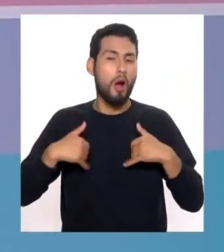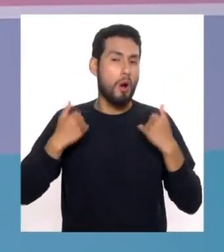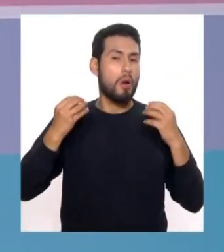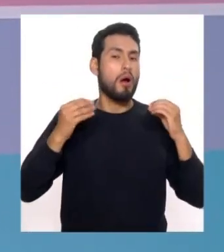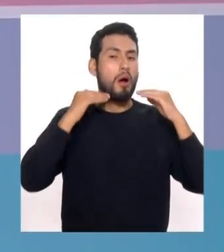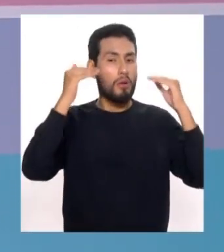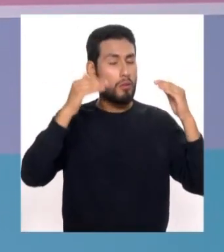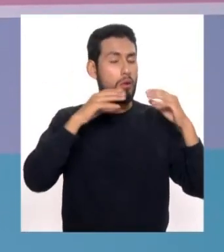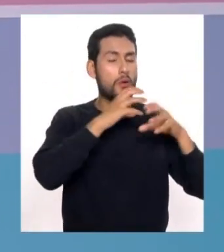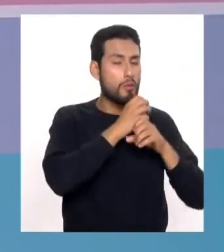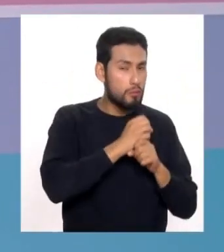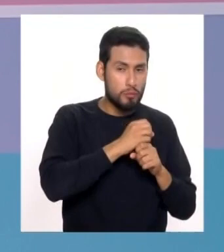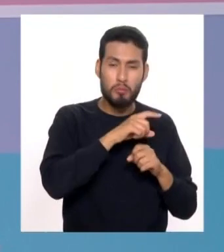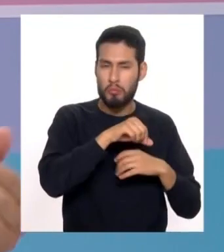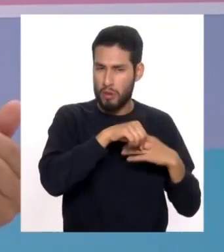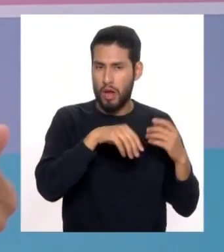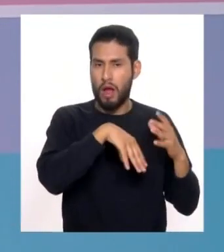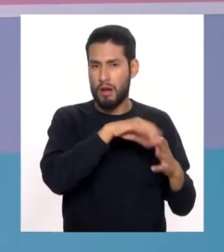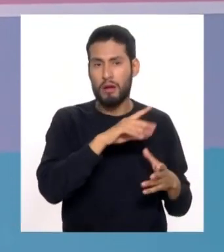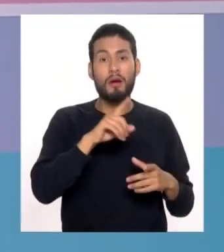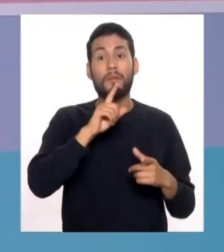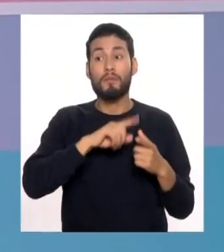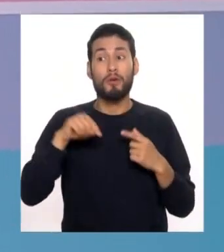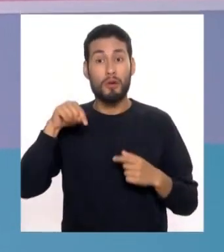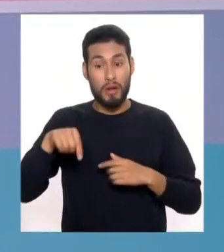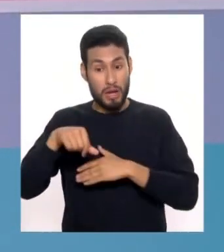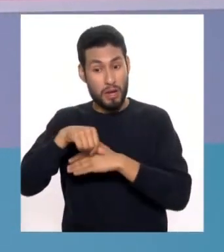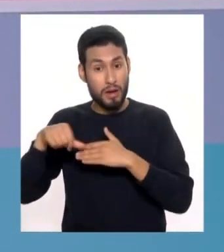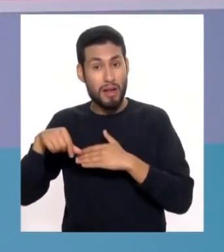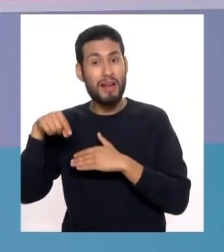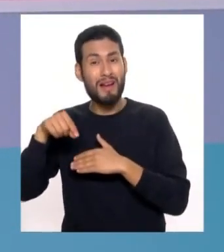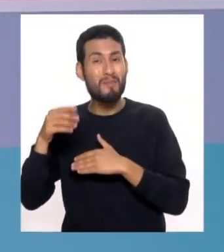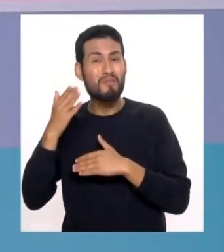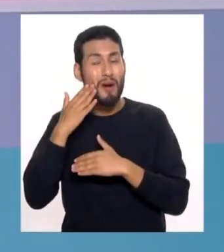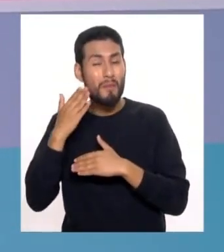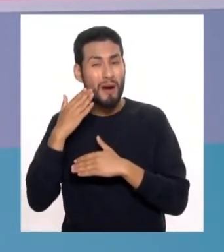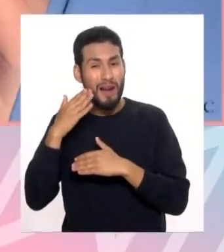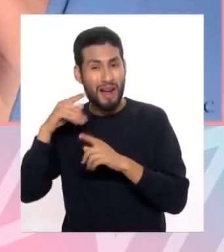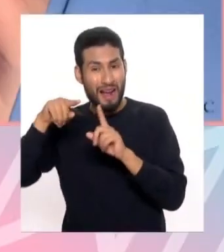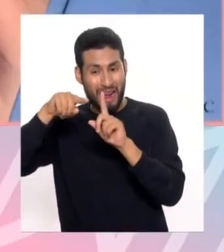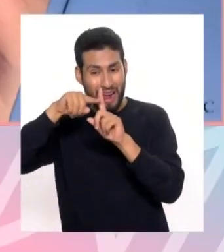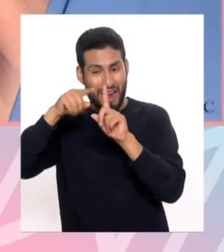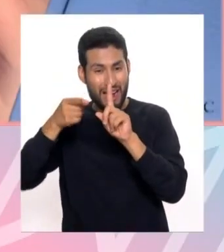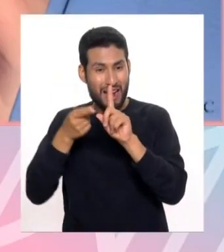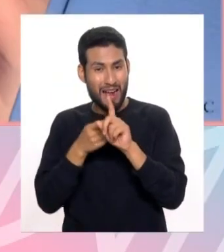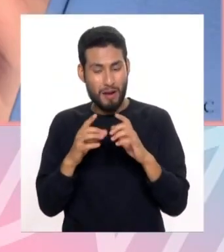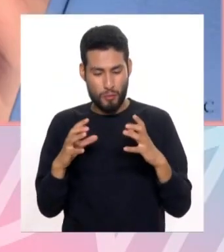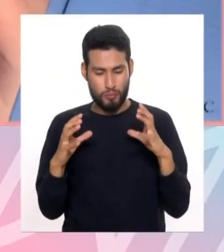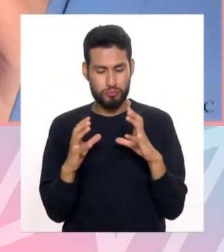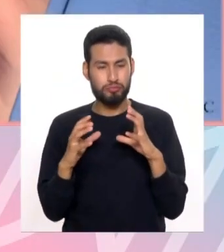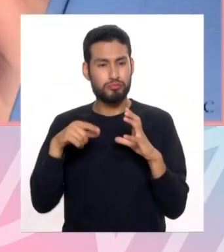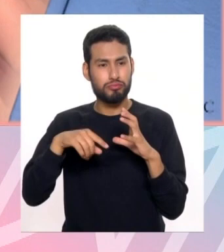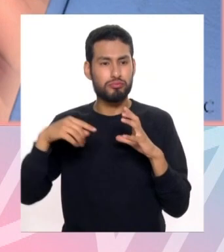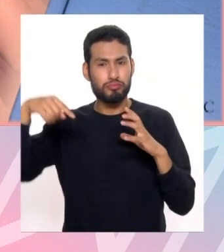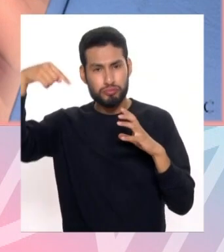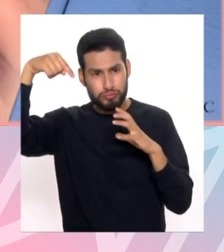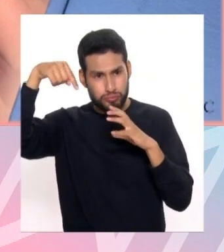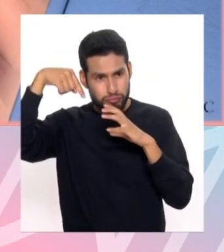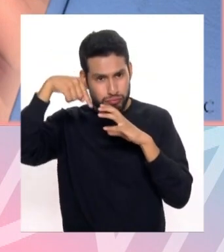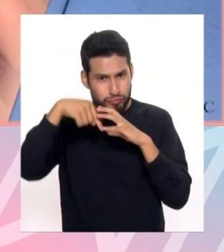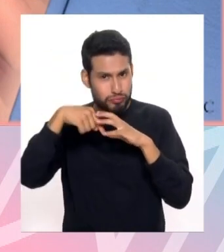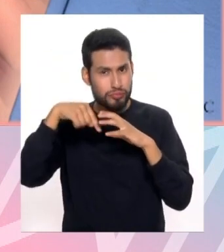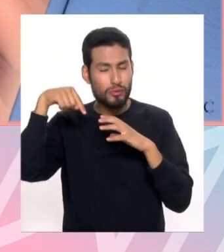la cirugía se realiza no solamente a través de la mamá, sino se realiza a través de la bolsa amniótica. Por lo tanto,